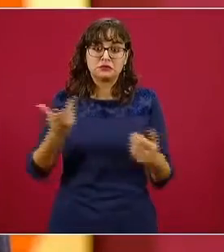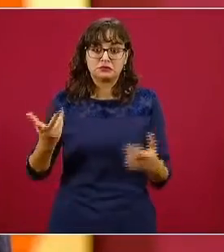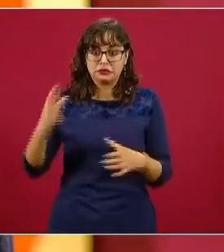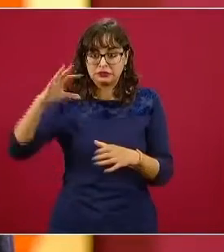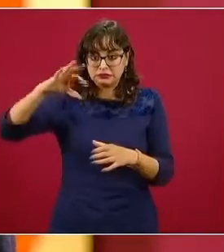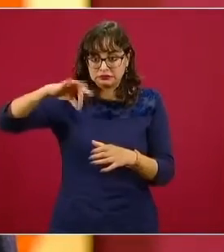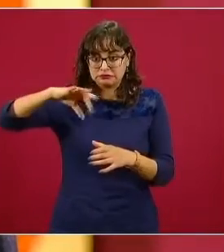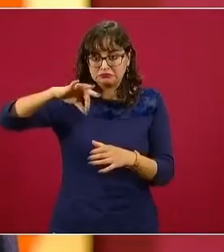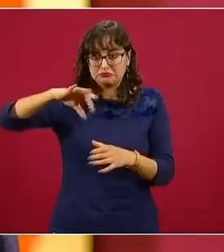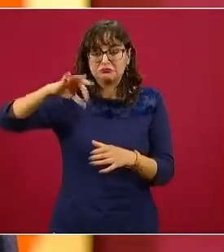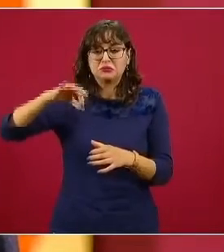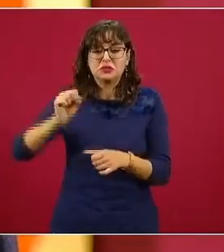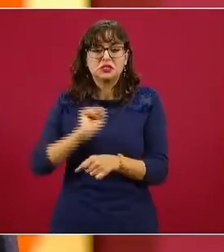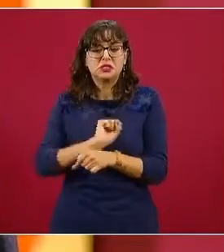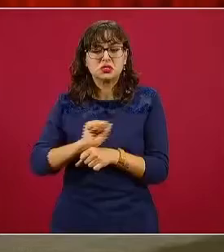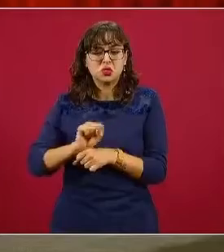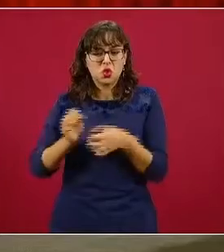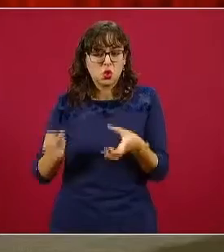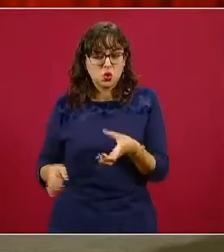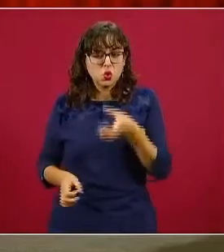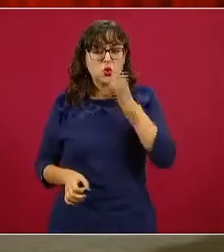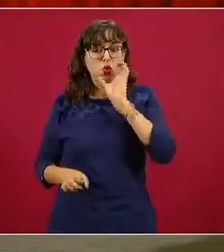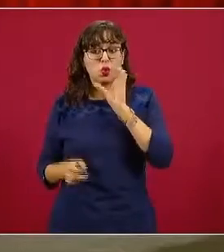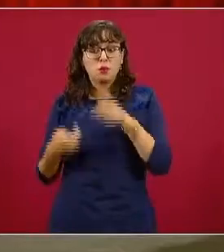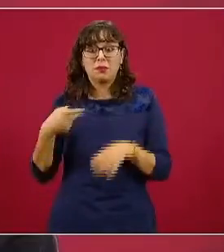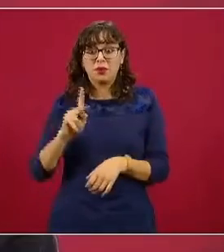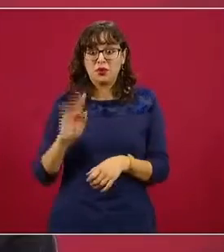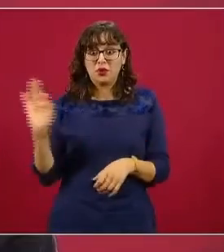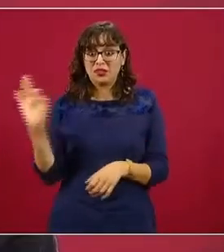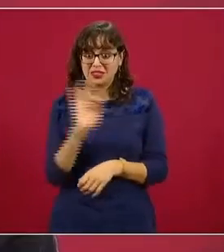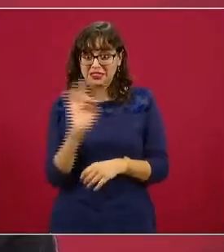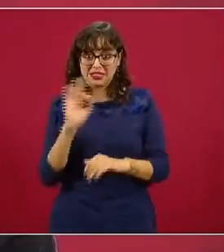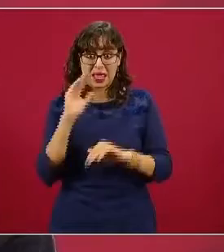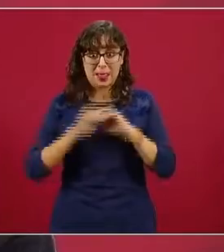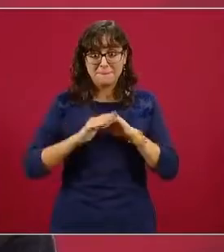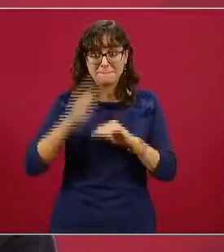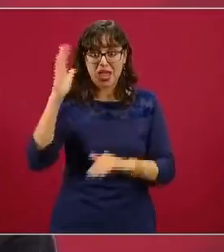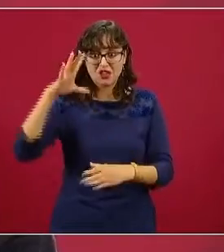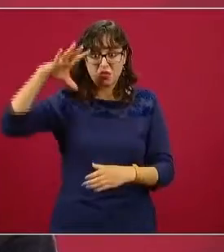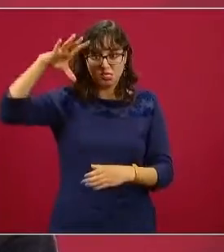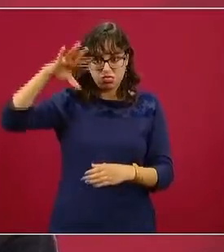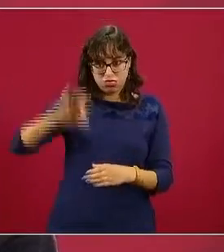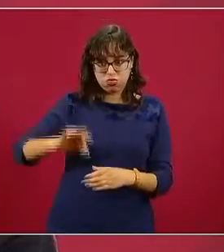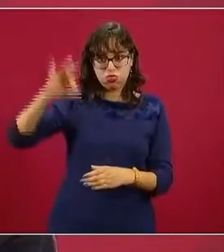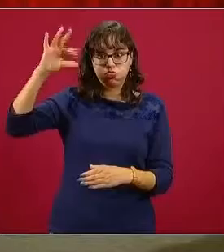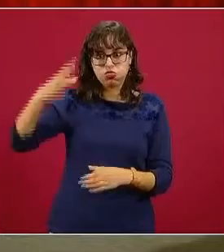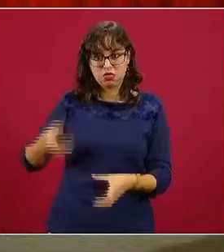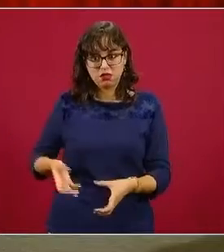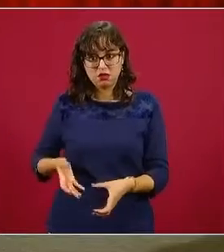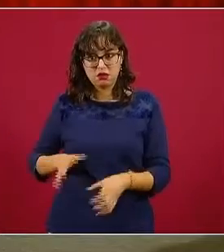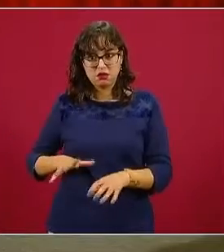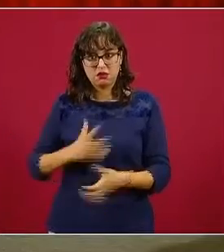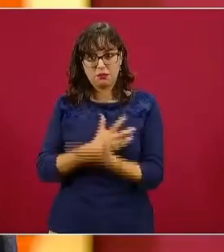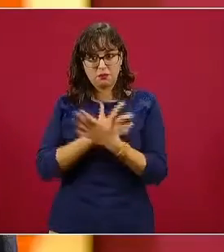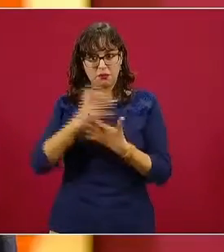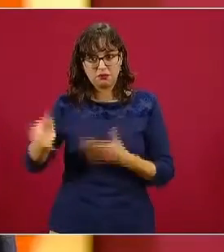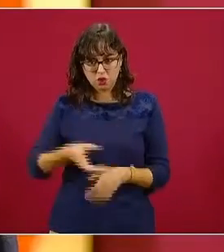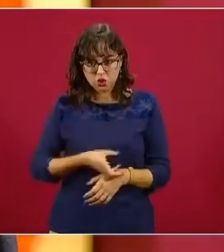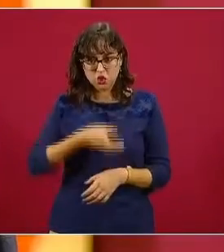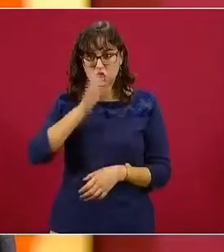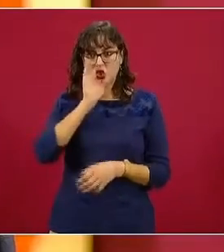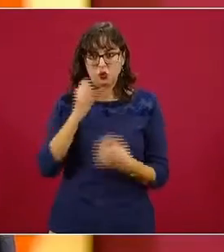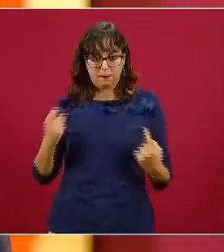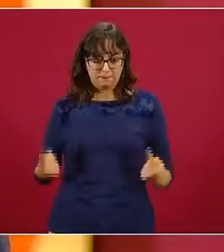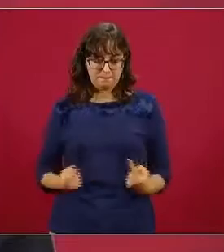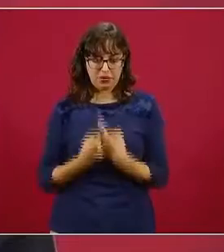mínima que se propone y entonces ser tóxico, ser dañino para la salud y por lo tanto la Secretaría de Salud o el